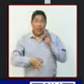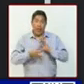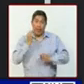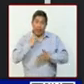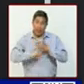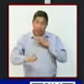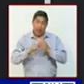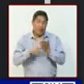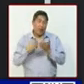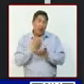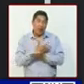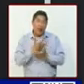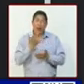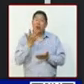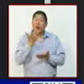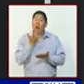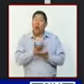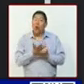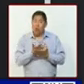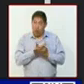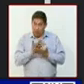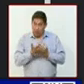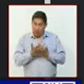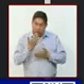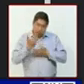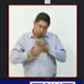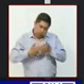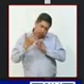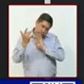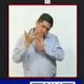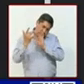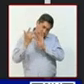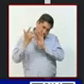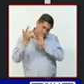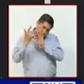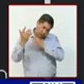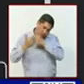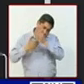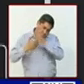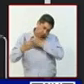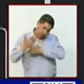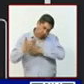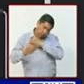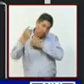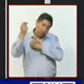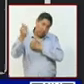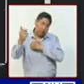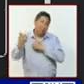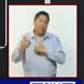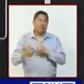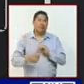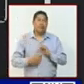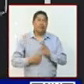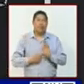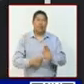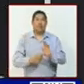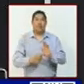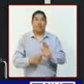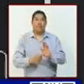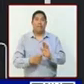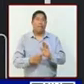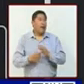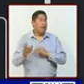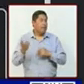nacimiento, ponemos a verificar. Procesa la aplicación, la información, e inmediatamente nos sale